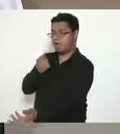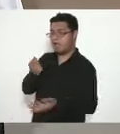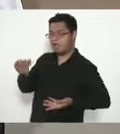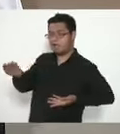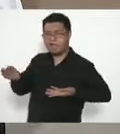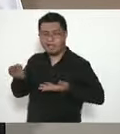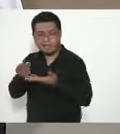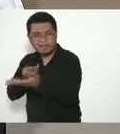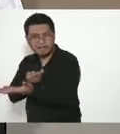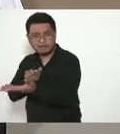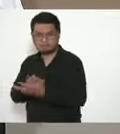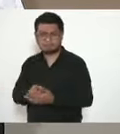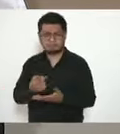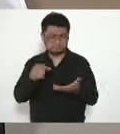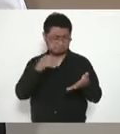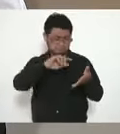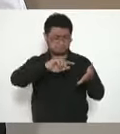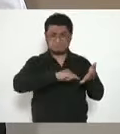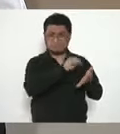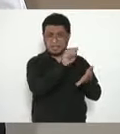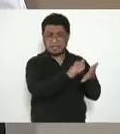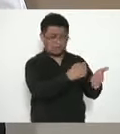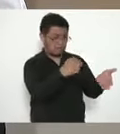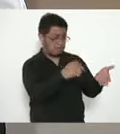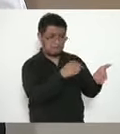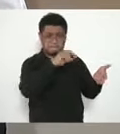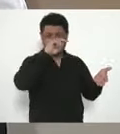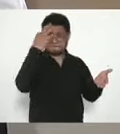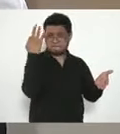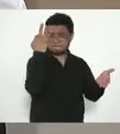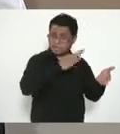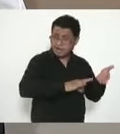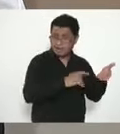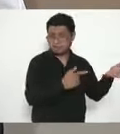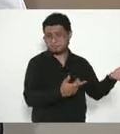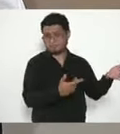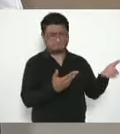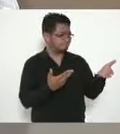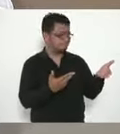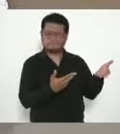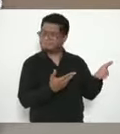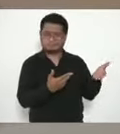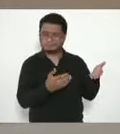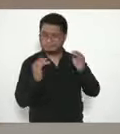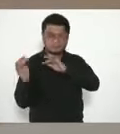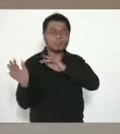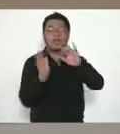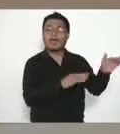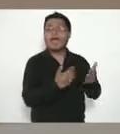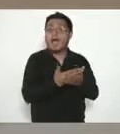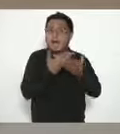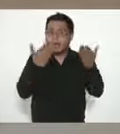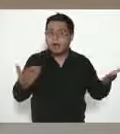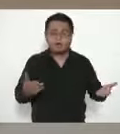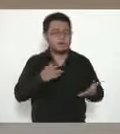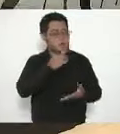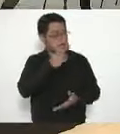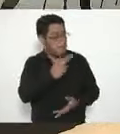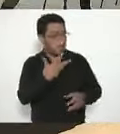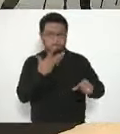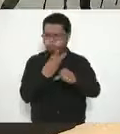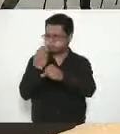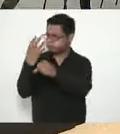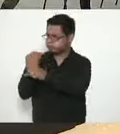falsificación de las actas, siempre el fraude. Entonces, hay ahora condiciones inmejorables